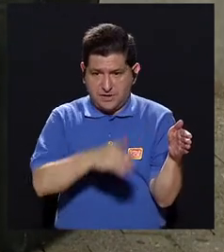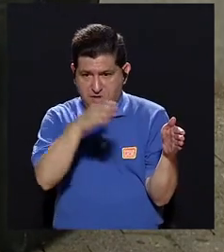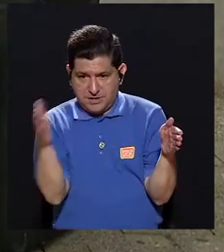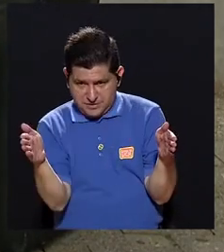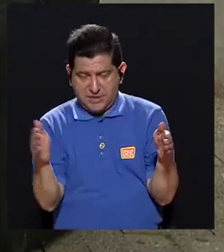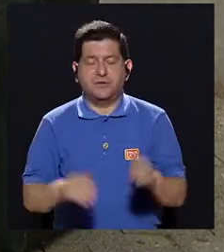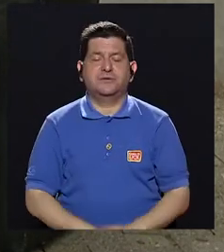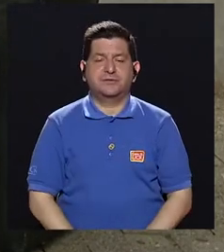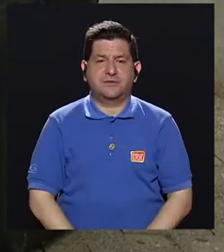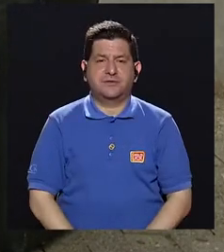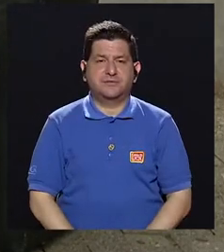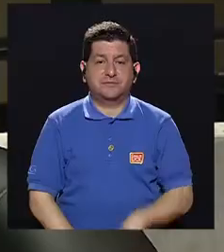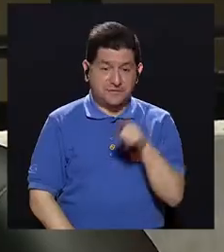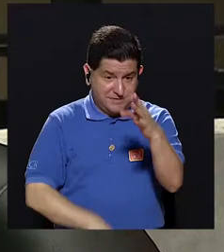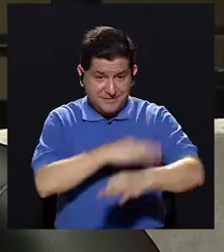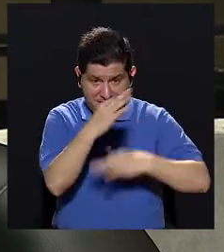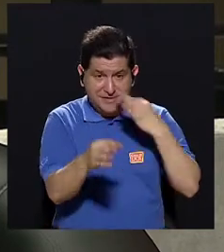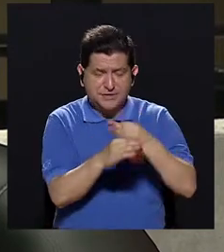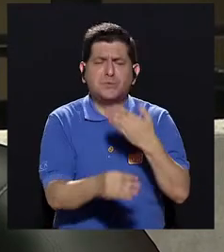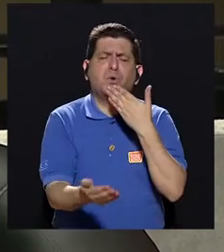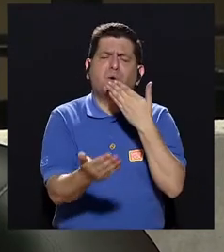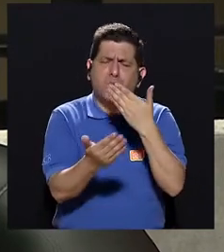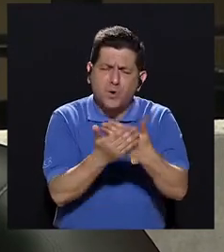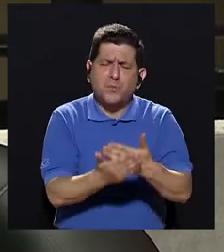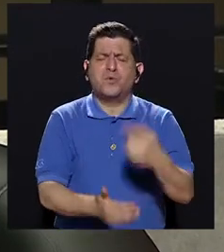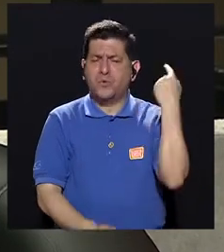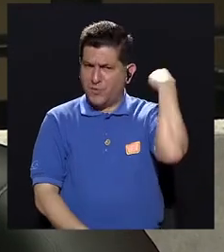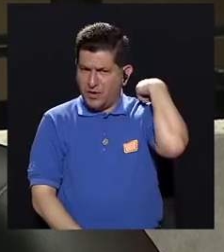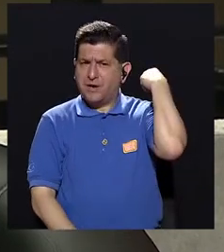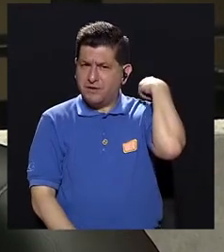ahí estiramos ese mismo, para está estirar la bueno. espalda.